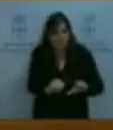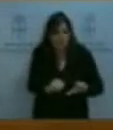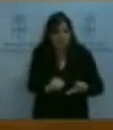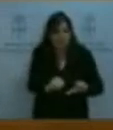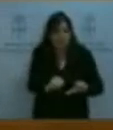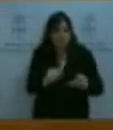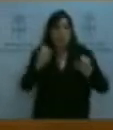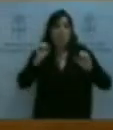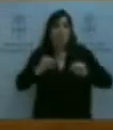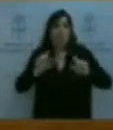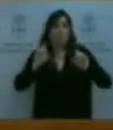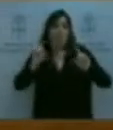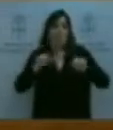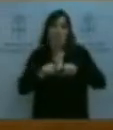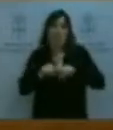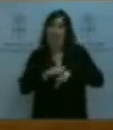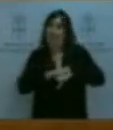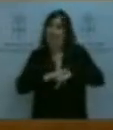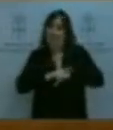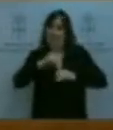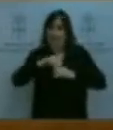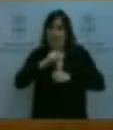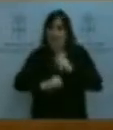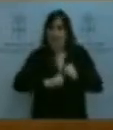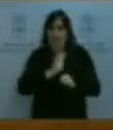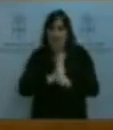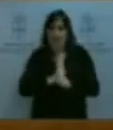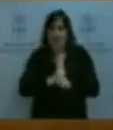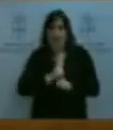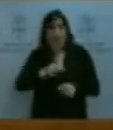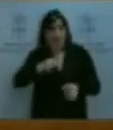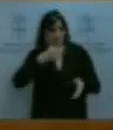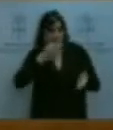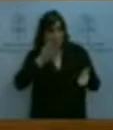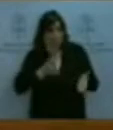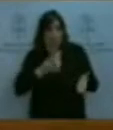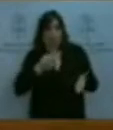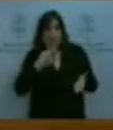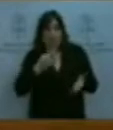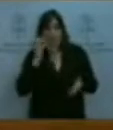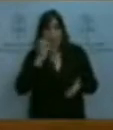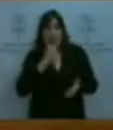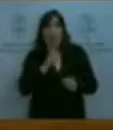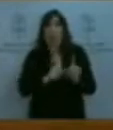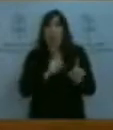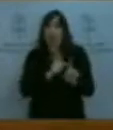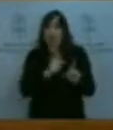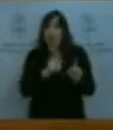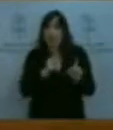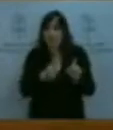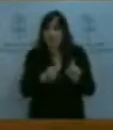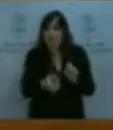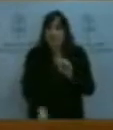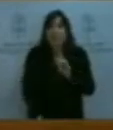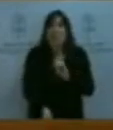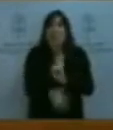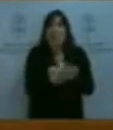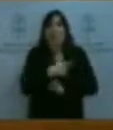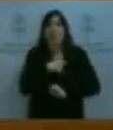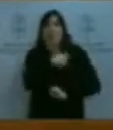anunció, por cierto, en su discurso de investidura. Con ese fin se creó una subcomisión en el Congreso de los Diputados en el